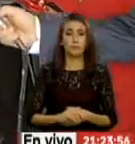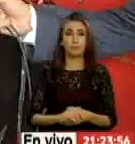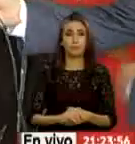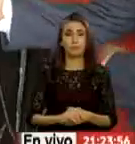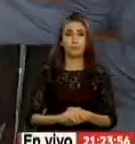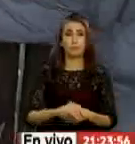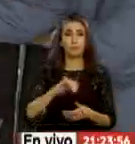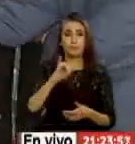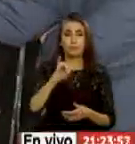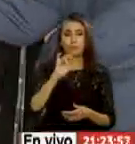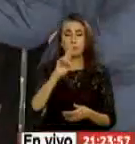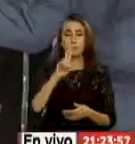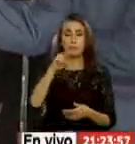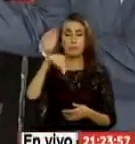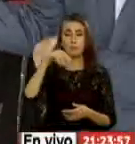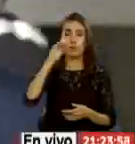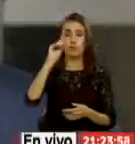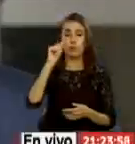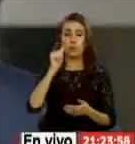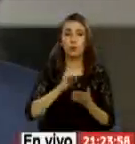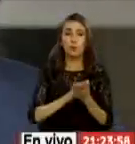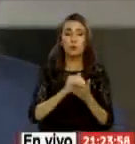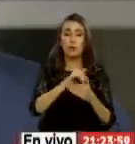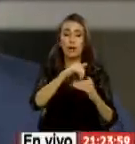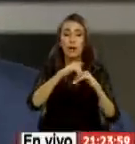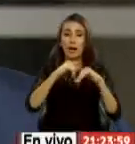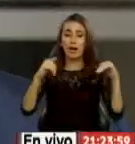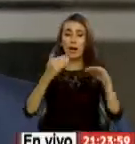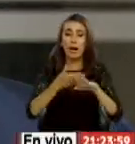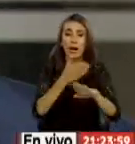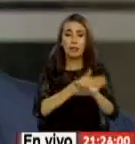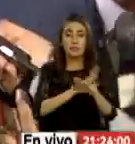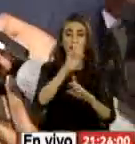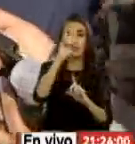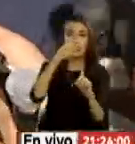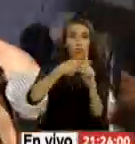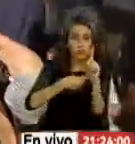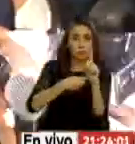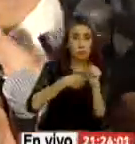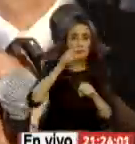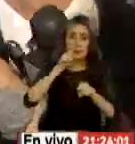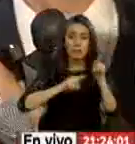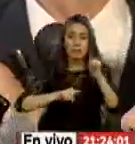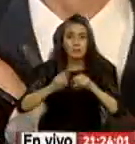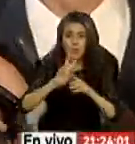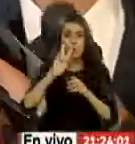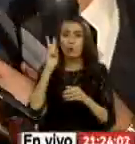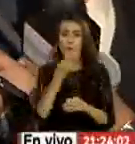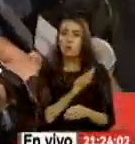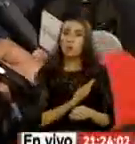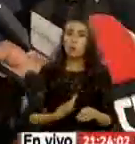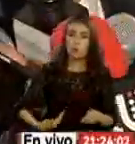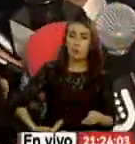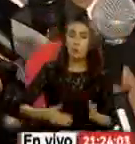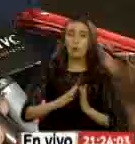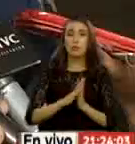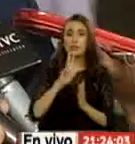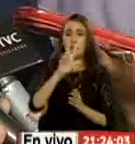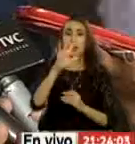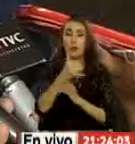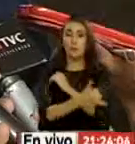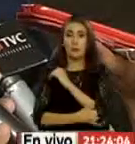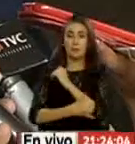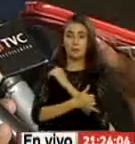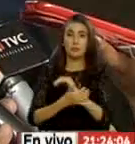Yunda fue de los primeros legisladores en desmarcarse del blindaje que hasta hace dos meses atrás había alrededor del vicepresidente de parte de Alianza País. Creo